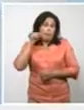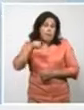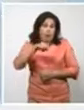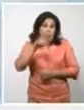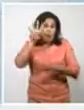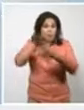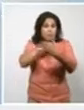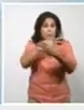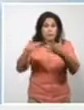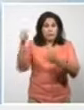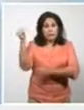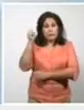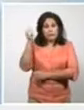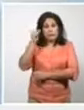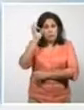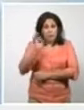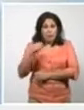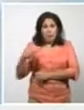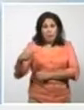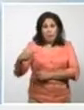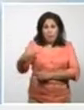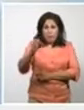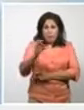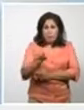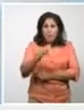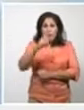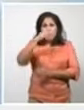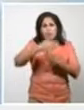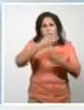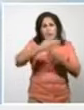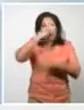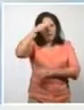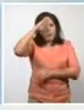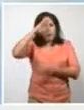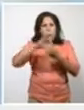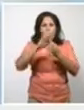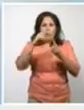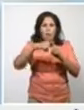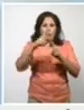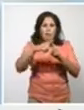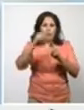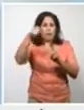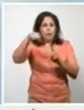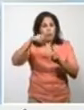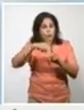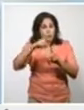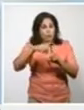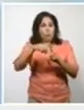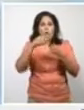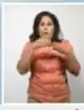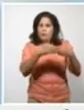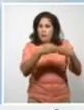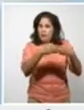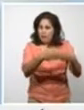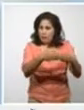hemos informado todos estos días, Santiago de Cuba, Guantánamo, Las Tunas y Granma